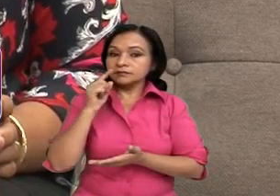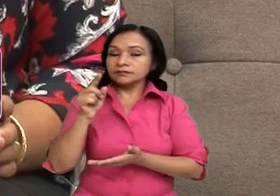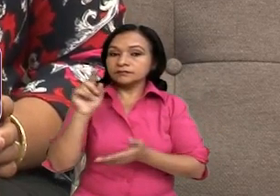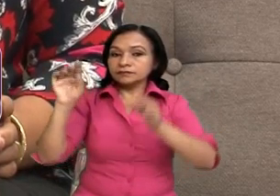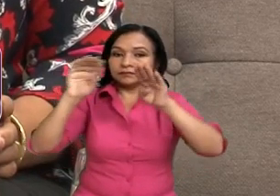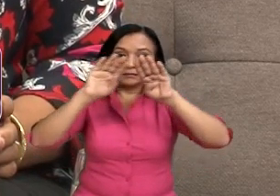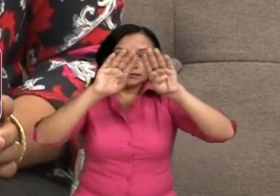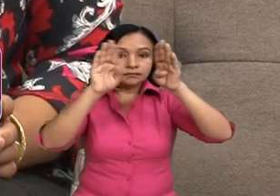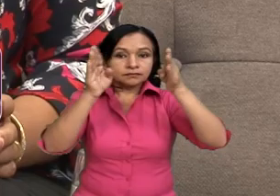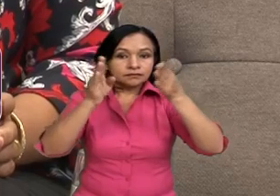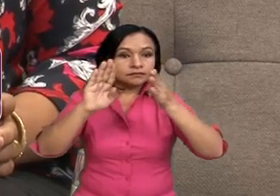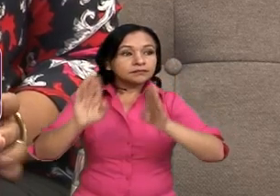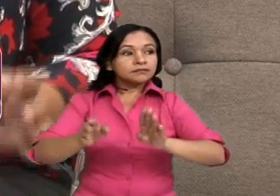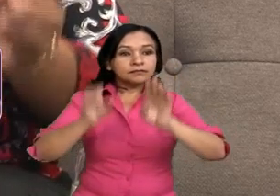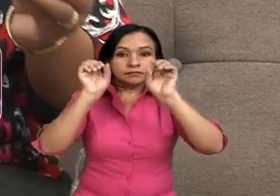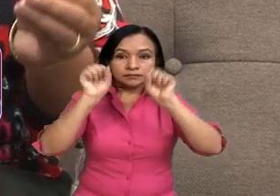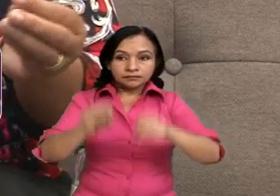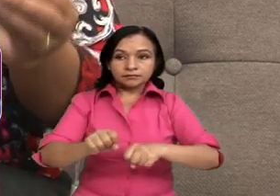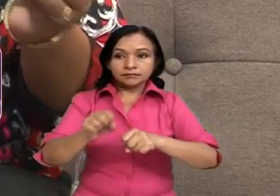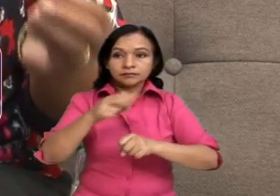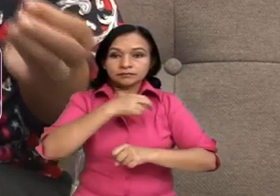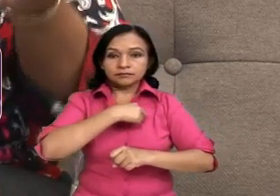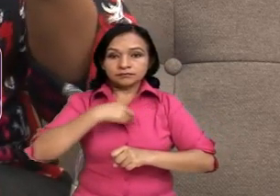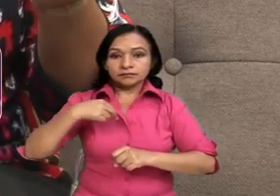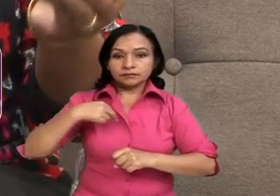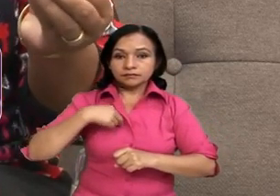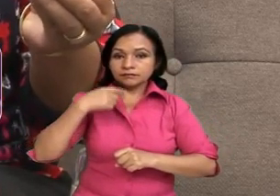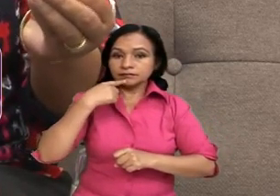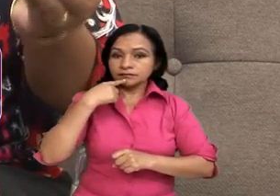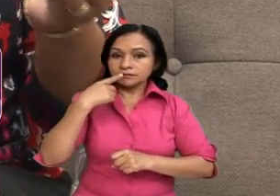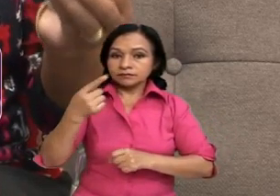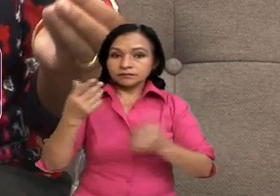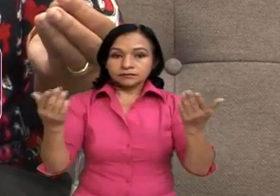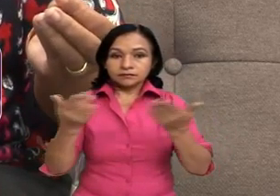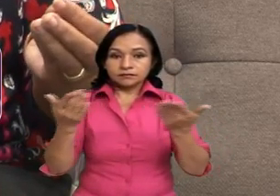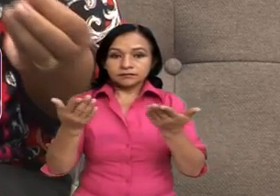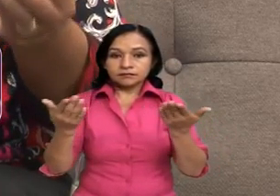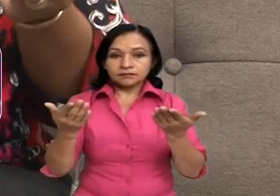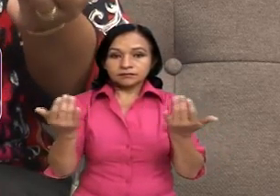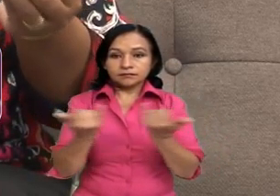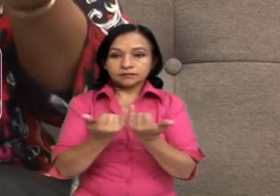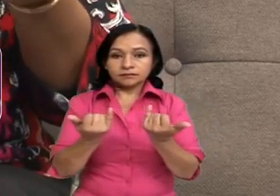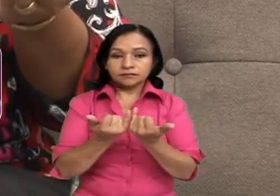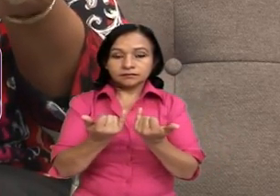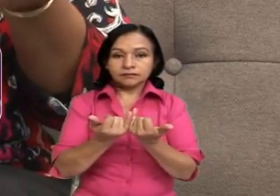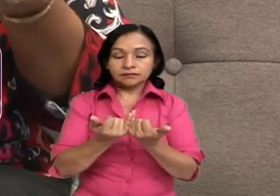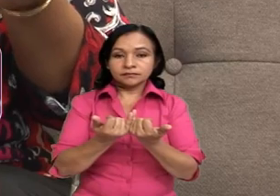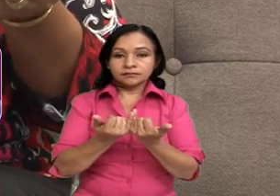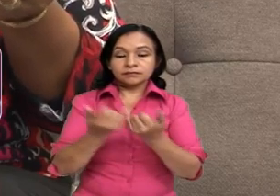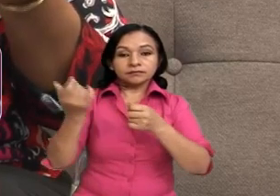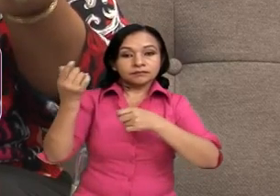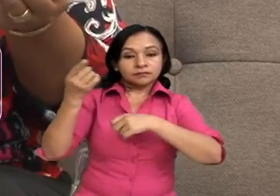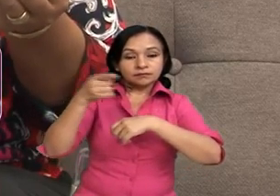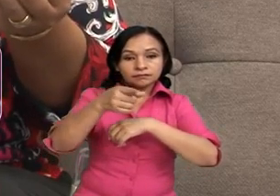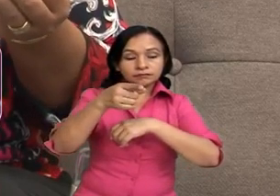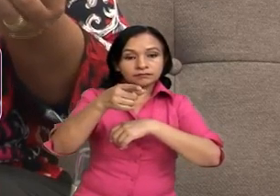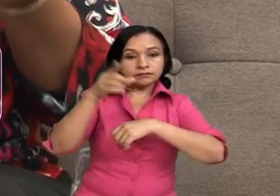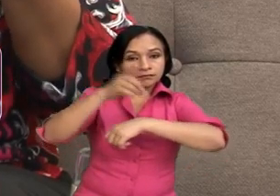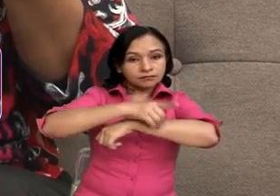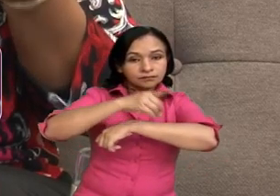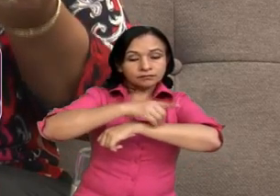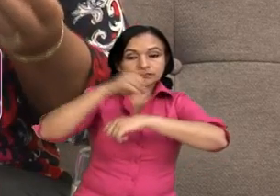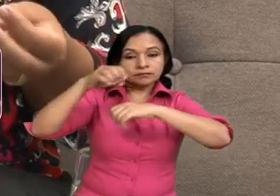mujeres lograron impactar en esa capitalización a la familia, porque el comandante y la compañera están claros